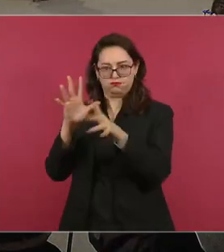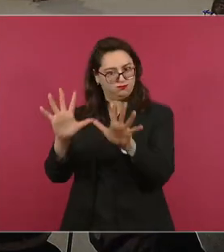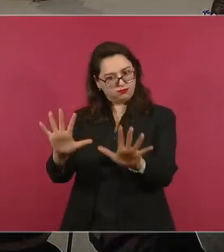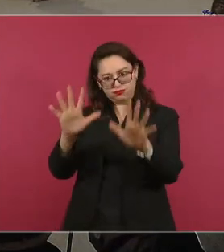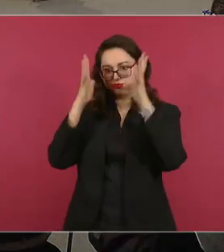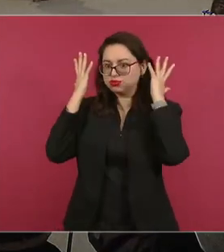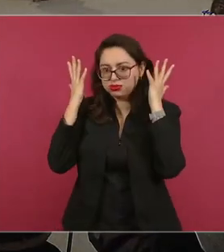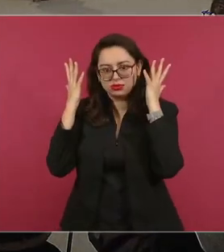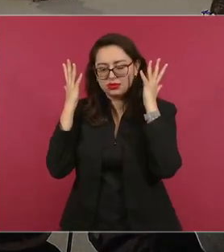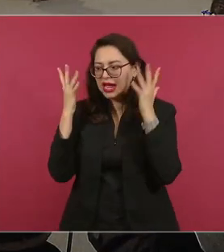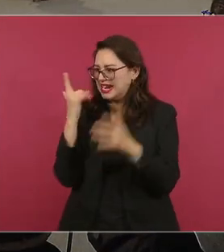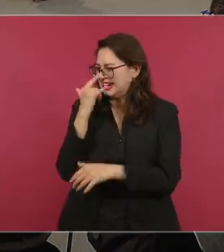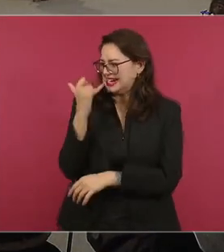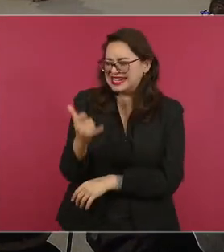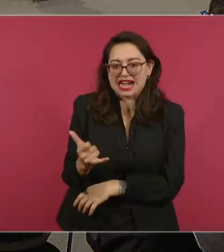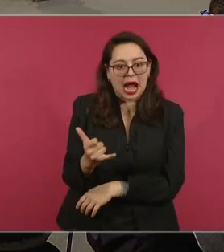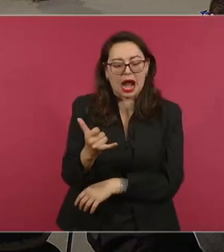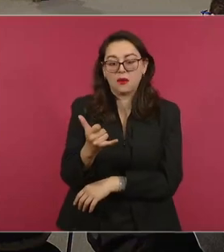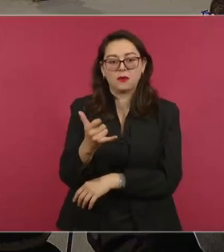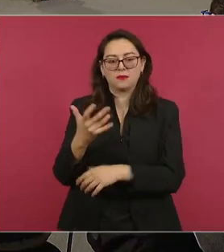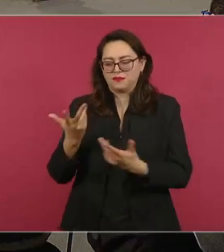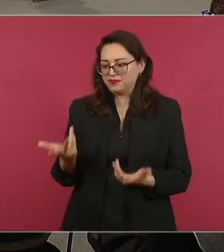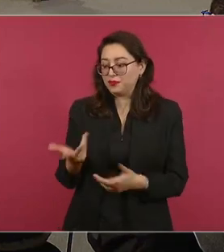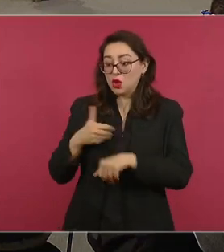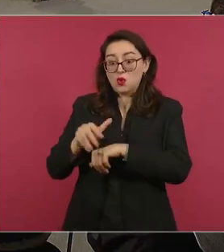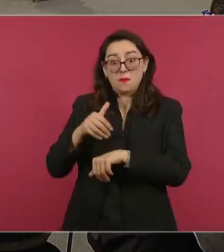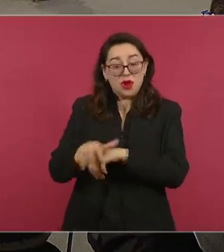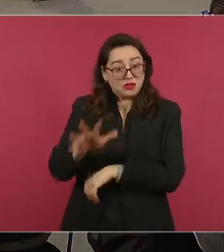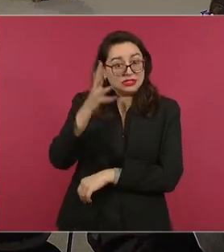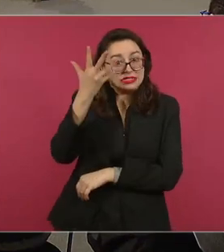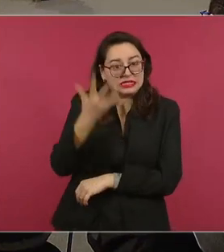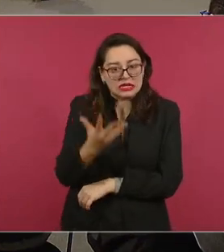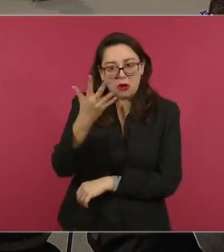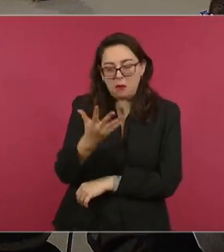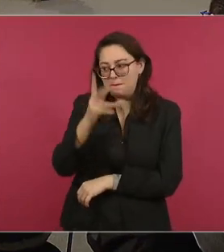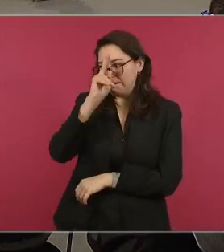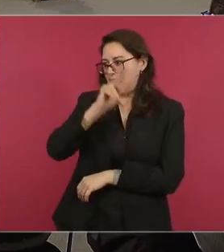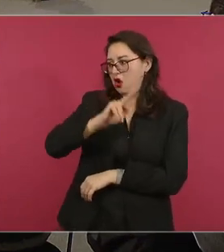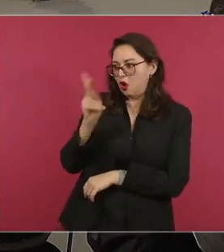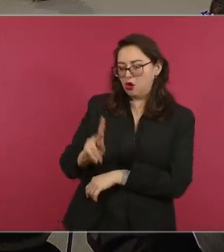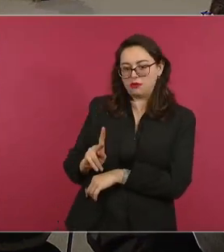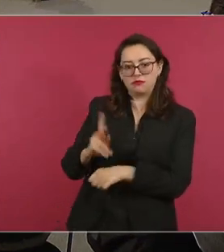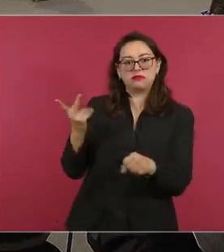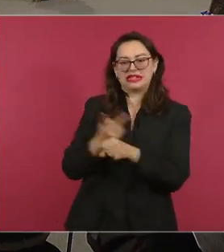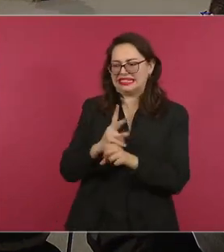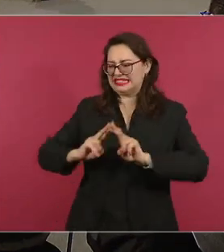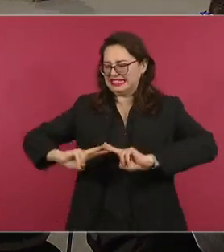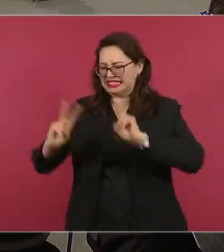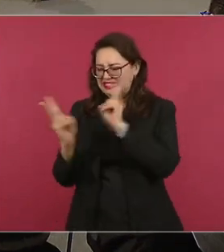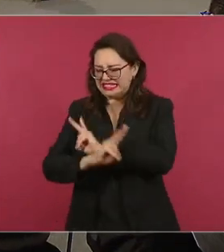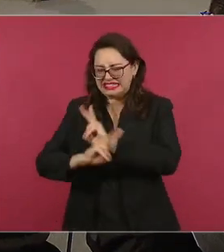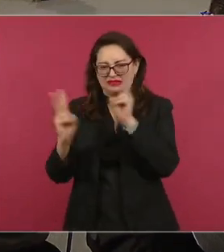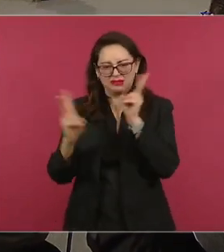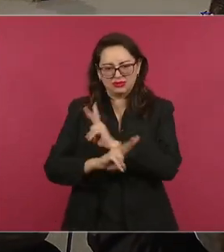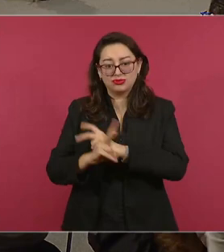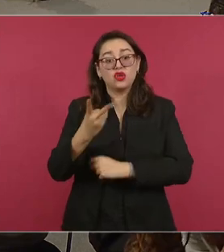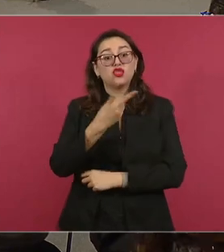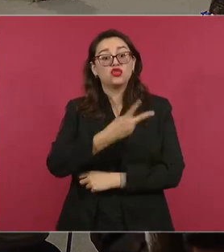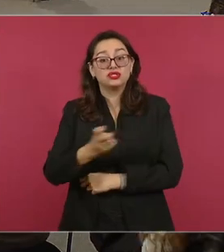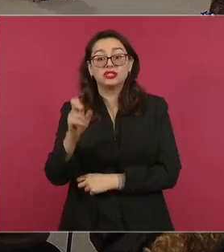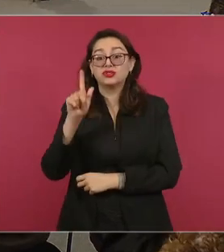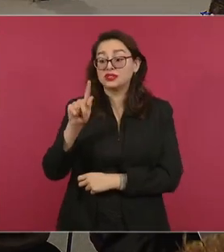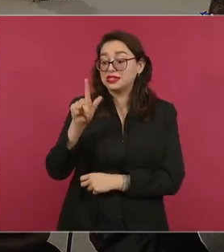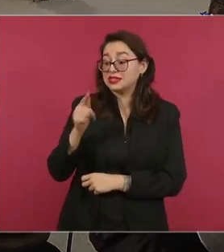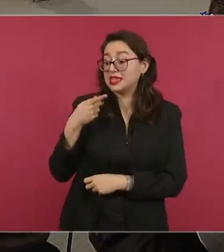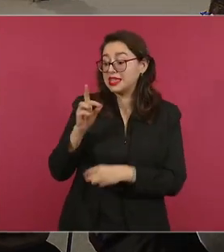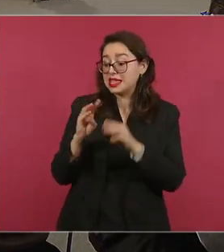se intensificó de tormenta tropical a huracán de categoría 5. Este fenómeno presenta vientos máximos sostenidos de